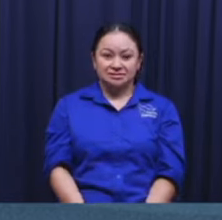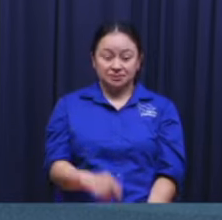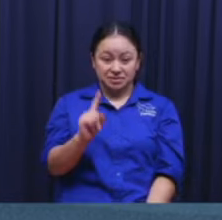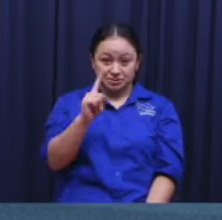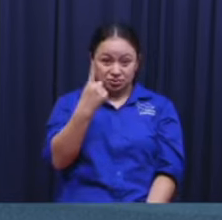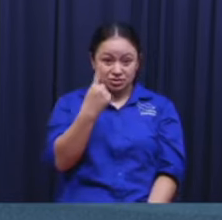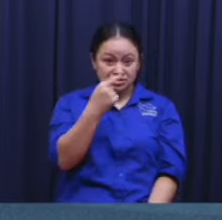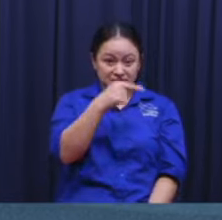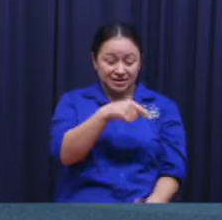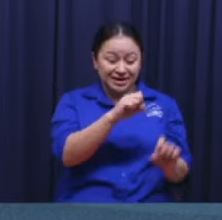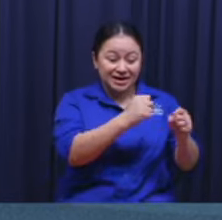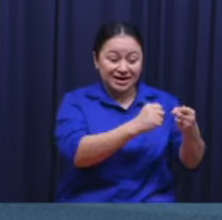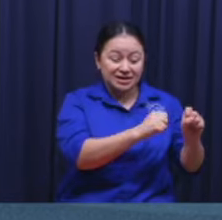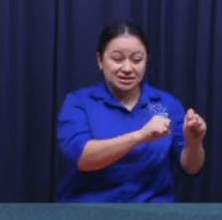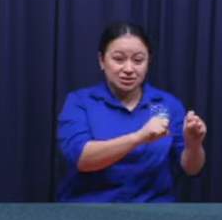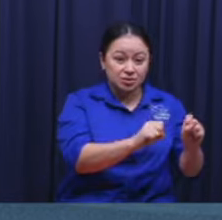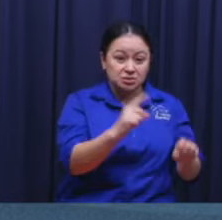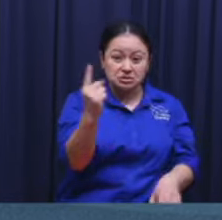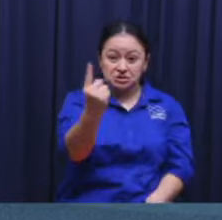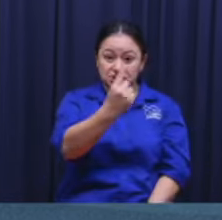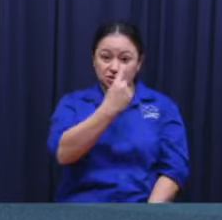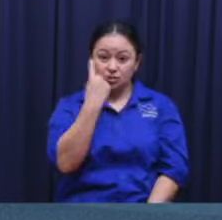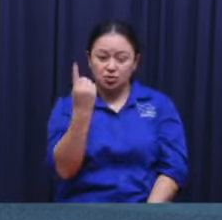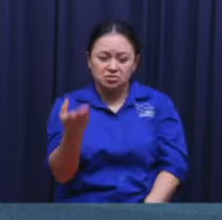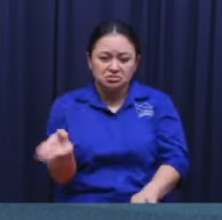va a ser consecuencia.